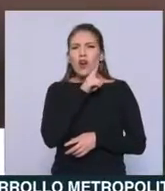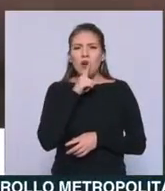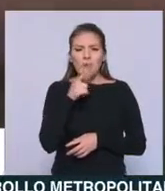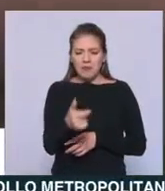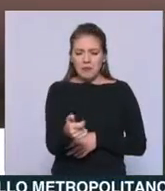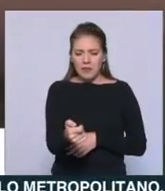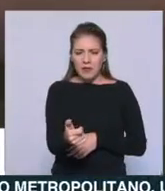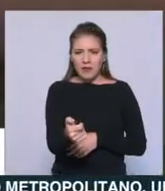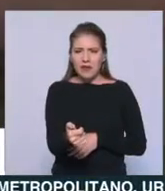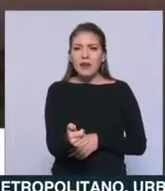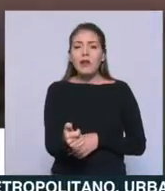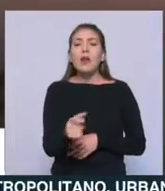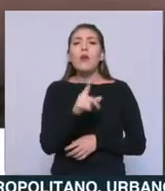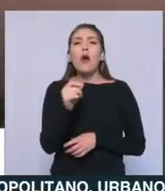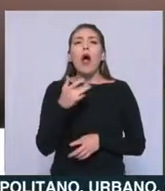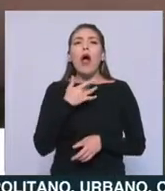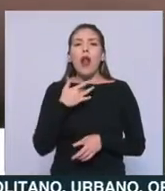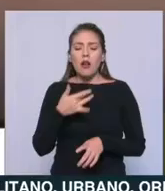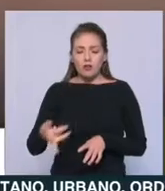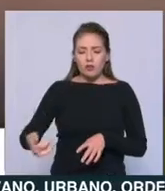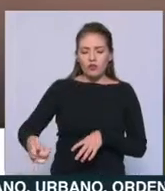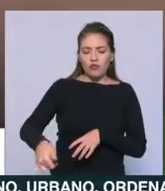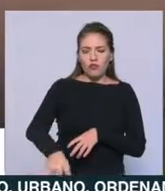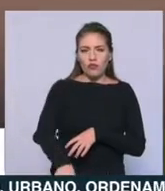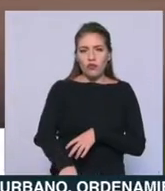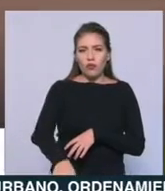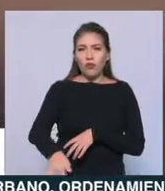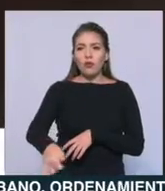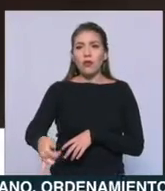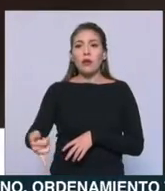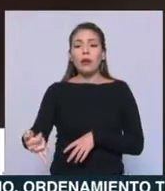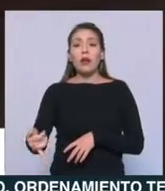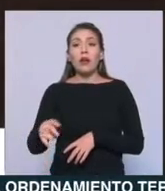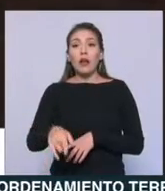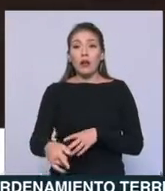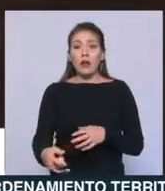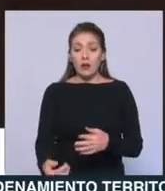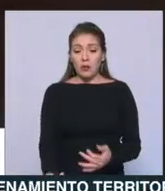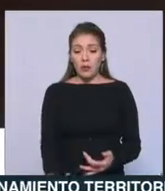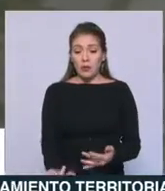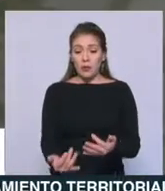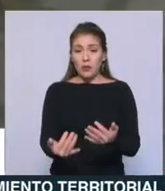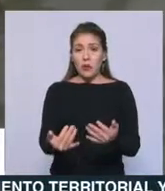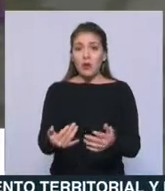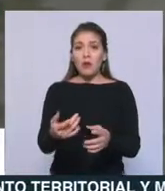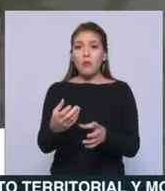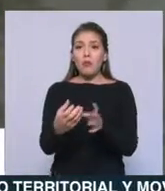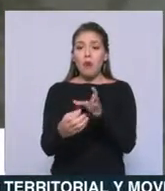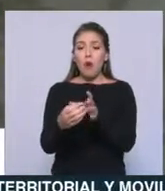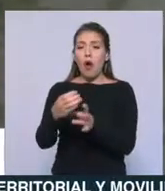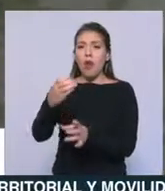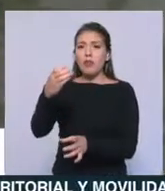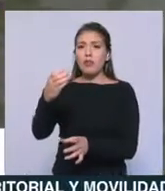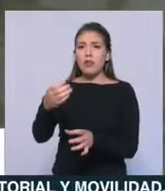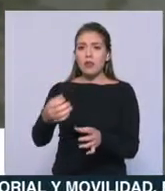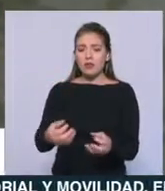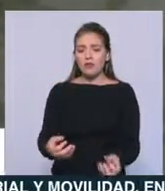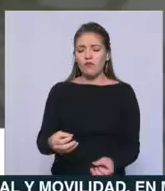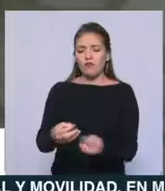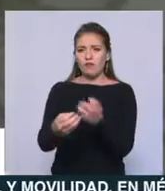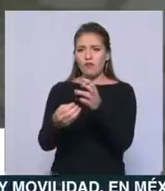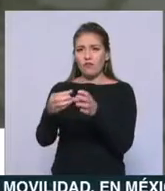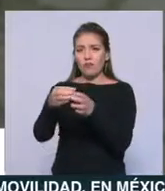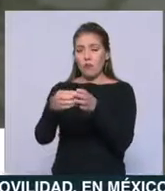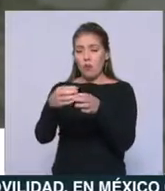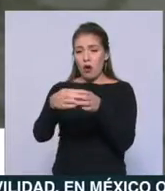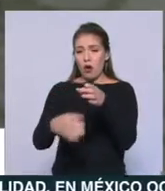prendimos. Y el alcohol ya estaba prendido y se recorrió a la botella. Y se prendió la botella